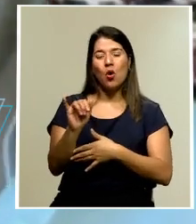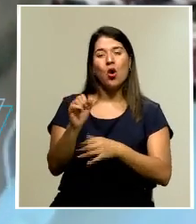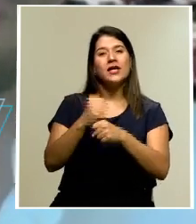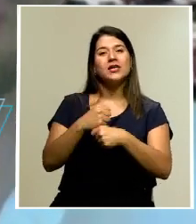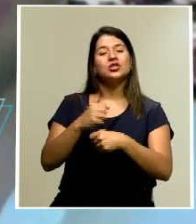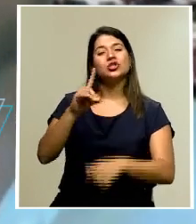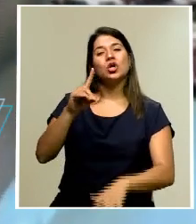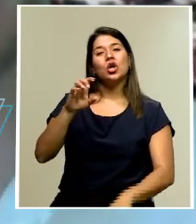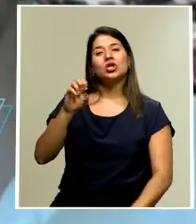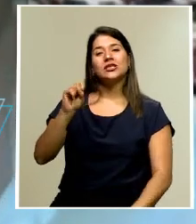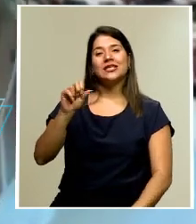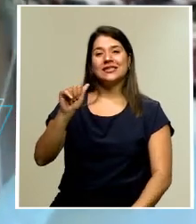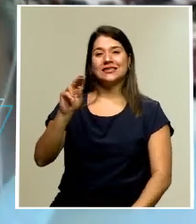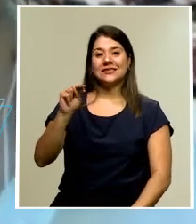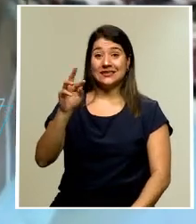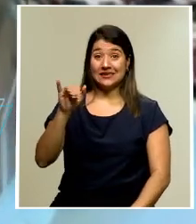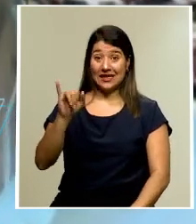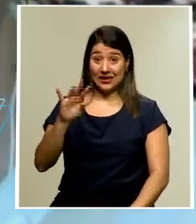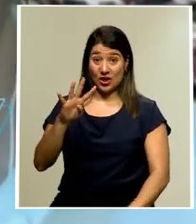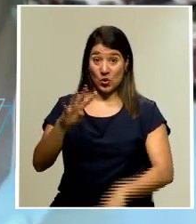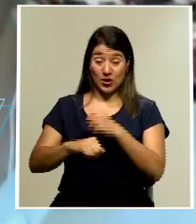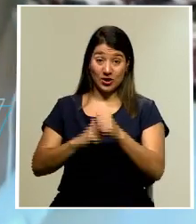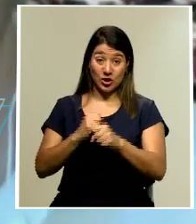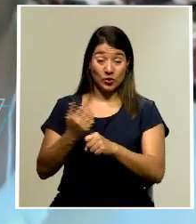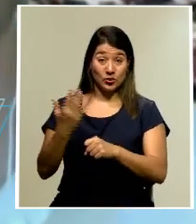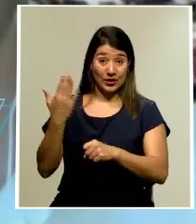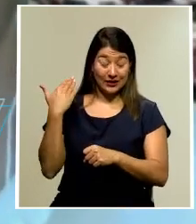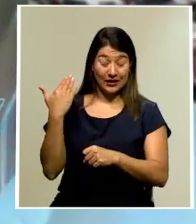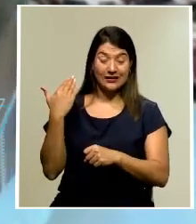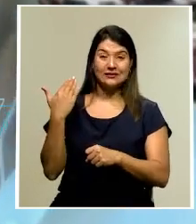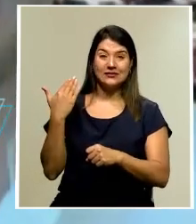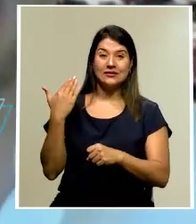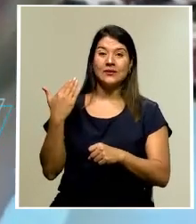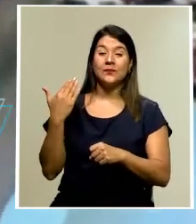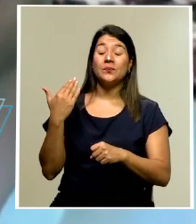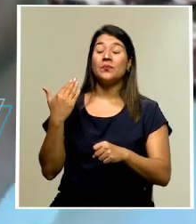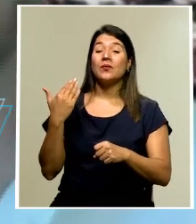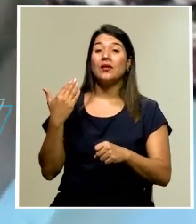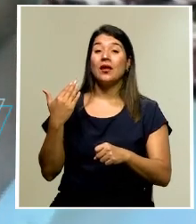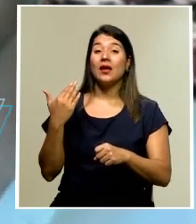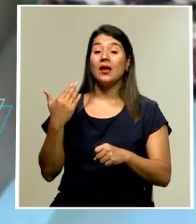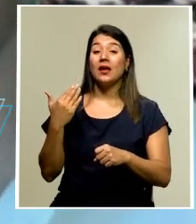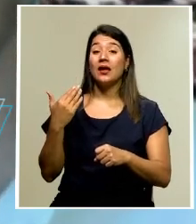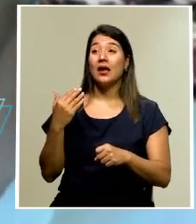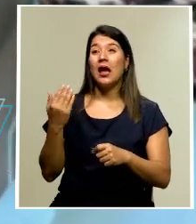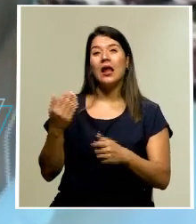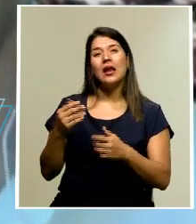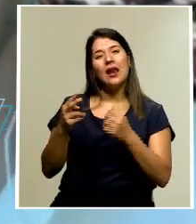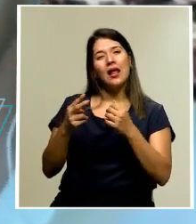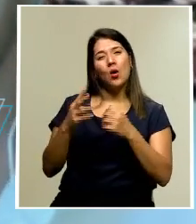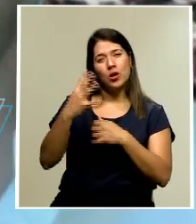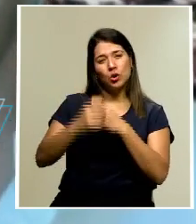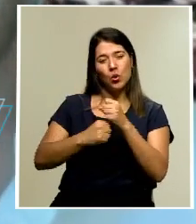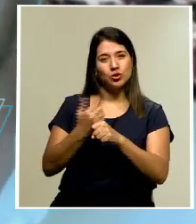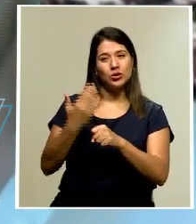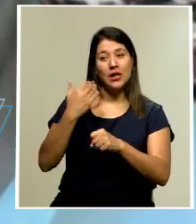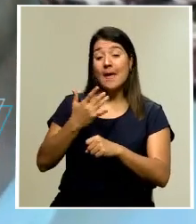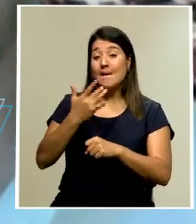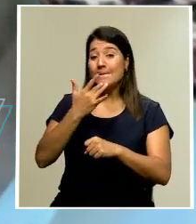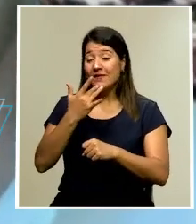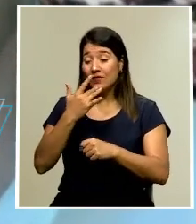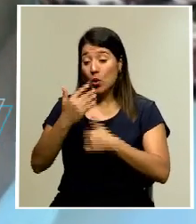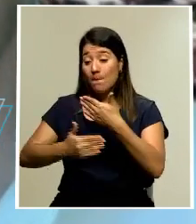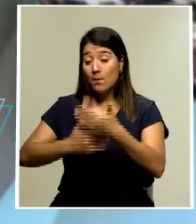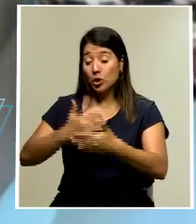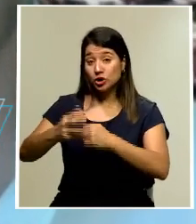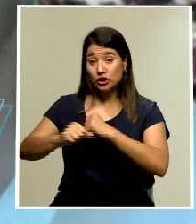también apostó a contrapelo lo que dijo en esta ocasión, pero en aquella ocasión apostaba por una campaña abierta, por